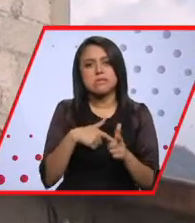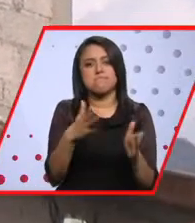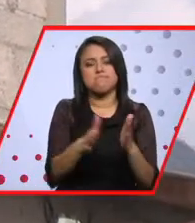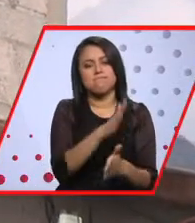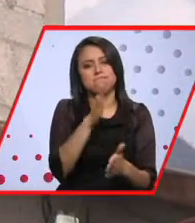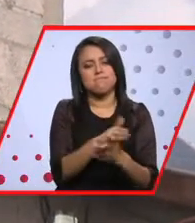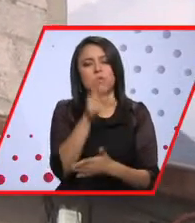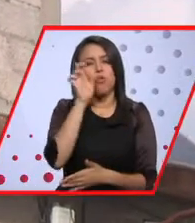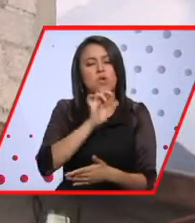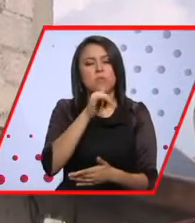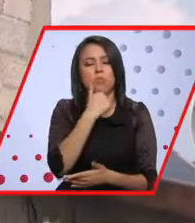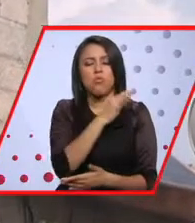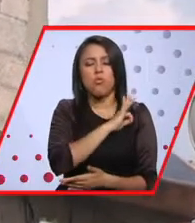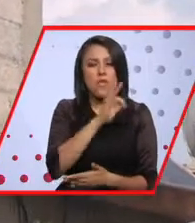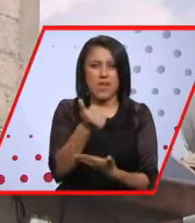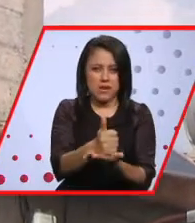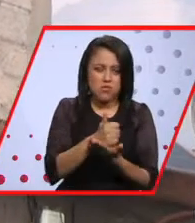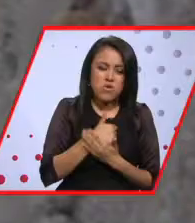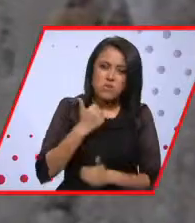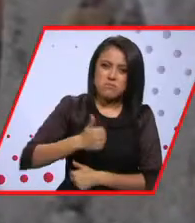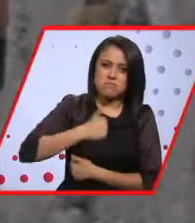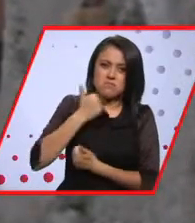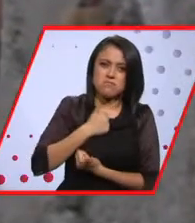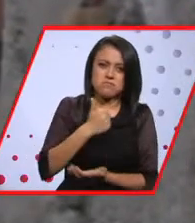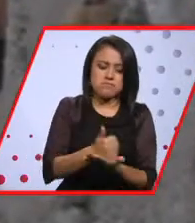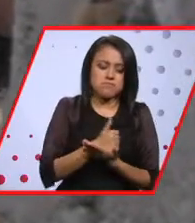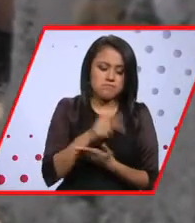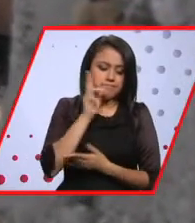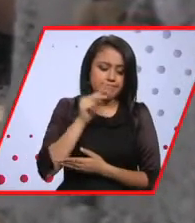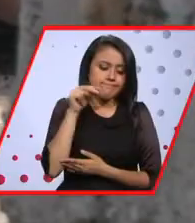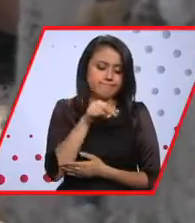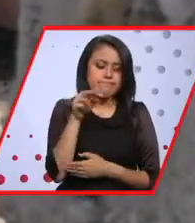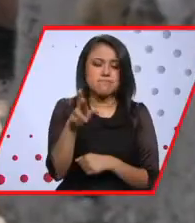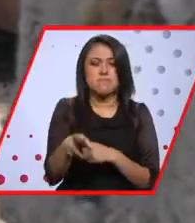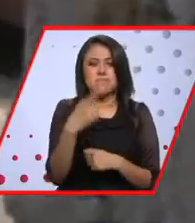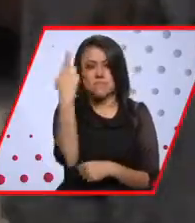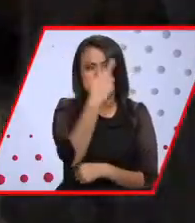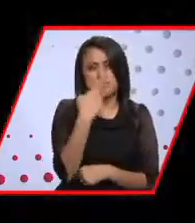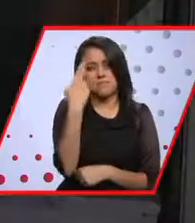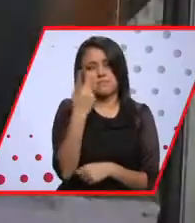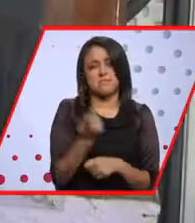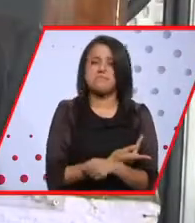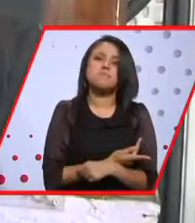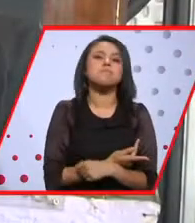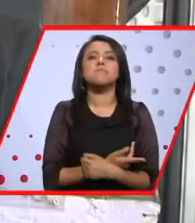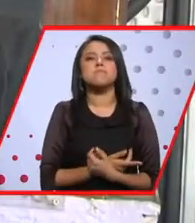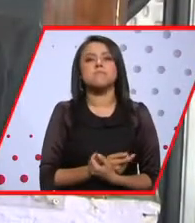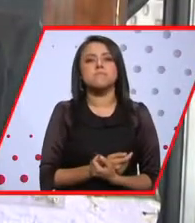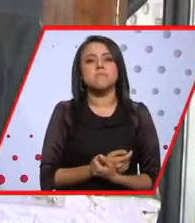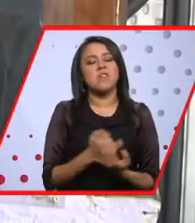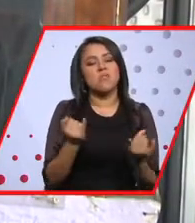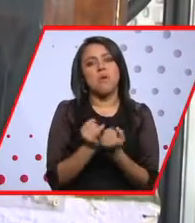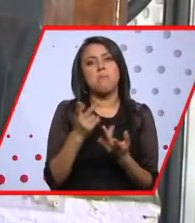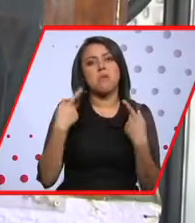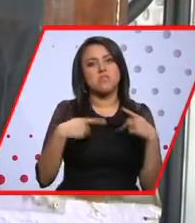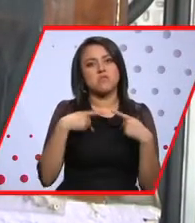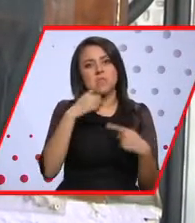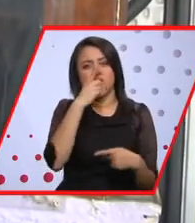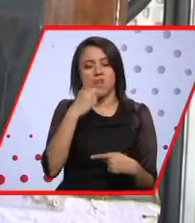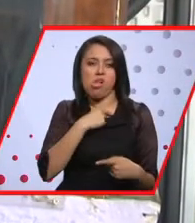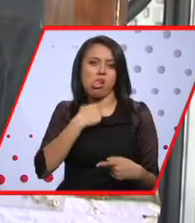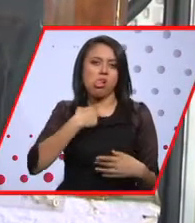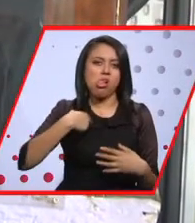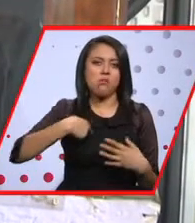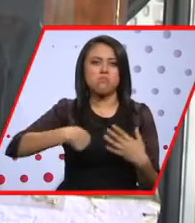solamente solicita el apoyo de las autoridades para que acudan al lugar y revisen las afectaciones. Pues hasta amenazas de muerte a través de mi